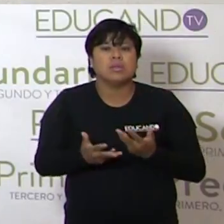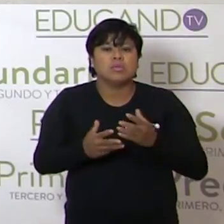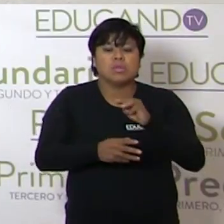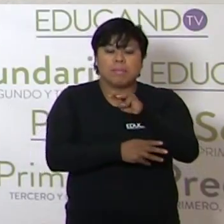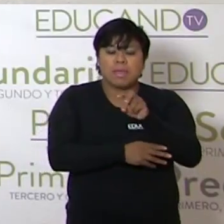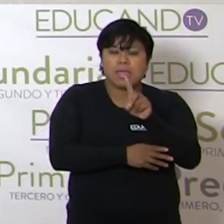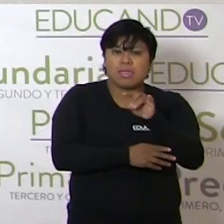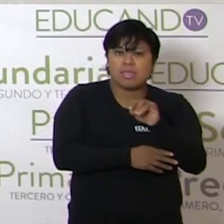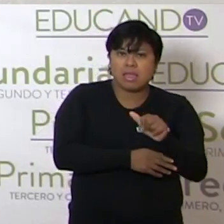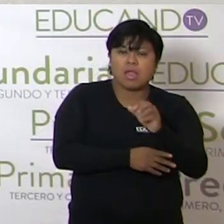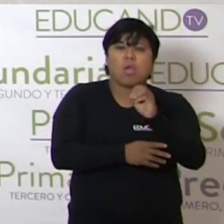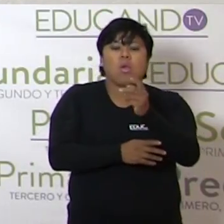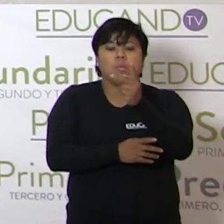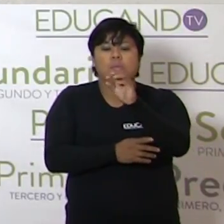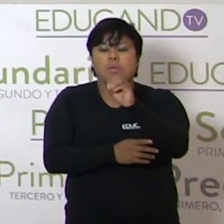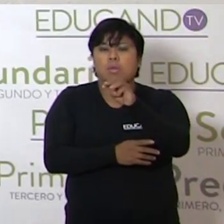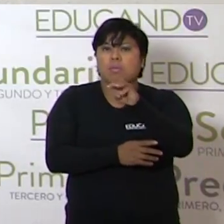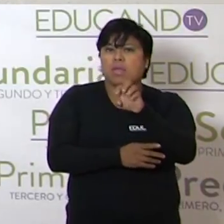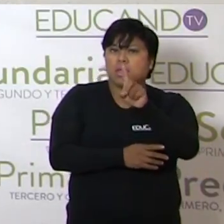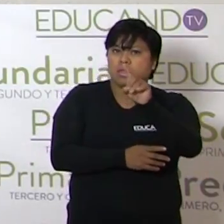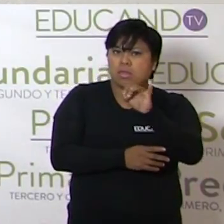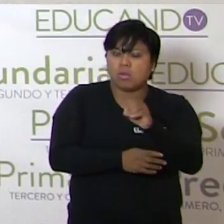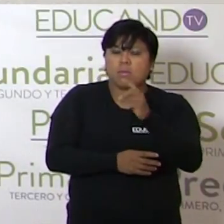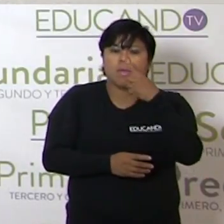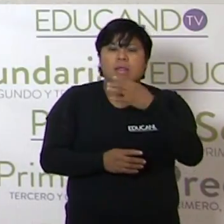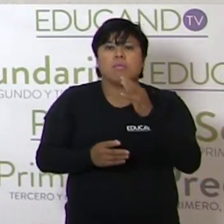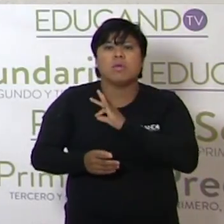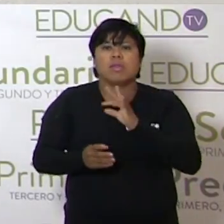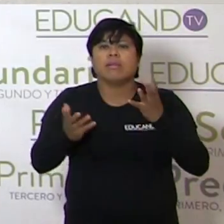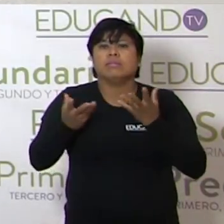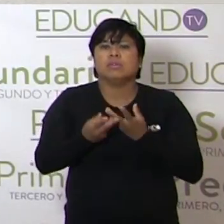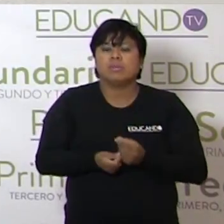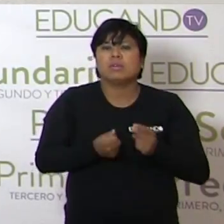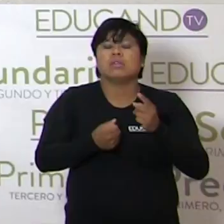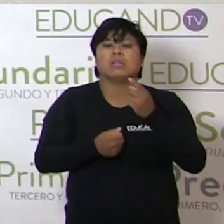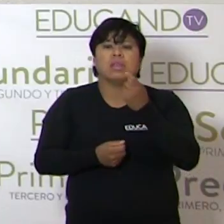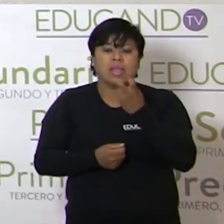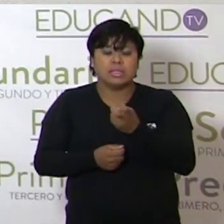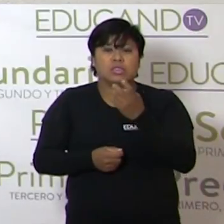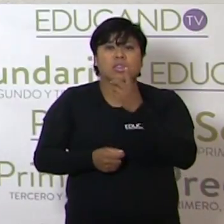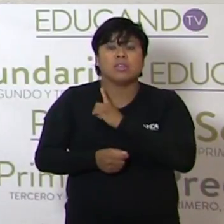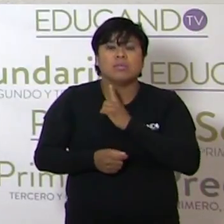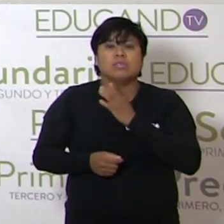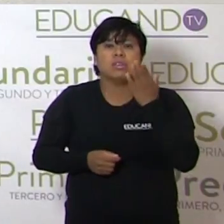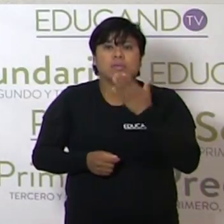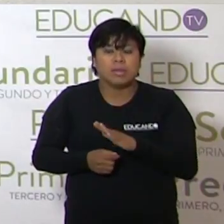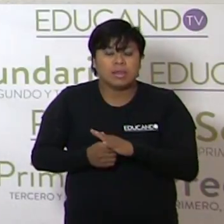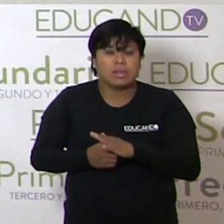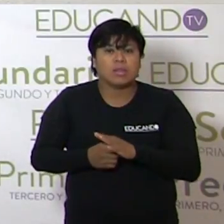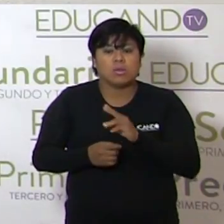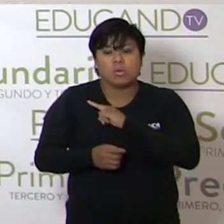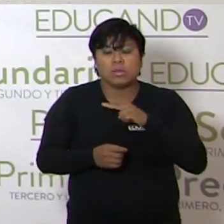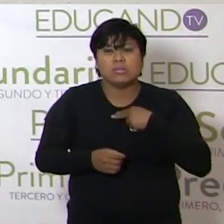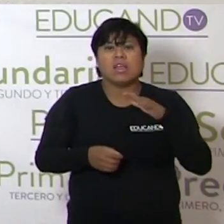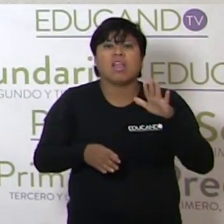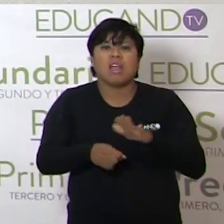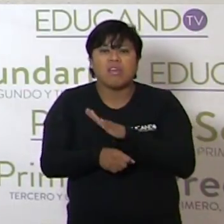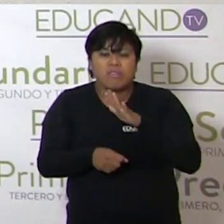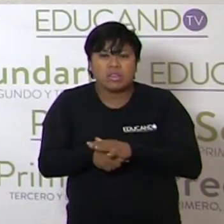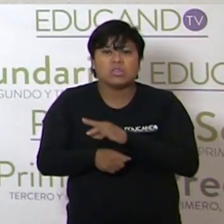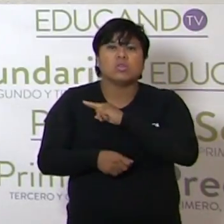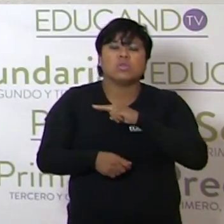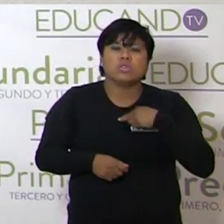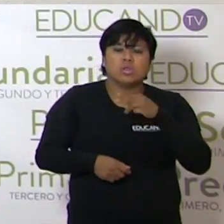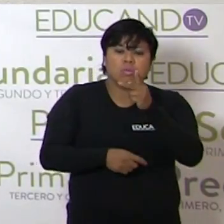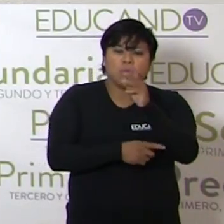promedio para resolución de problemas. Un problema que podemos tener es precisamente saber nuestra calificación, nuestro promedio o nuestra media,